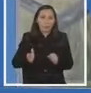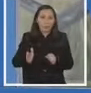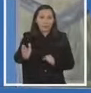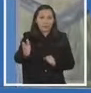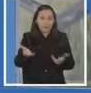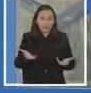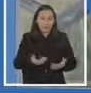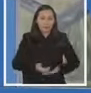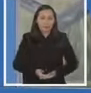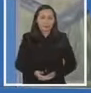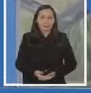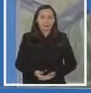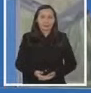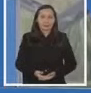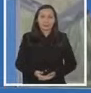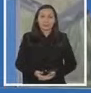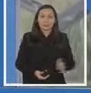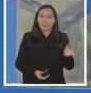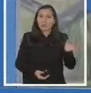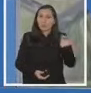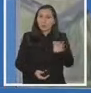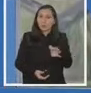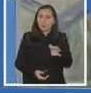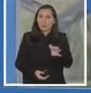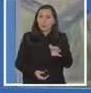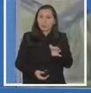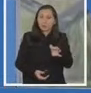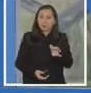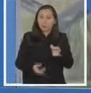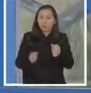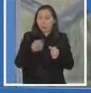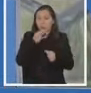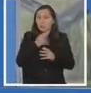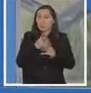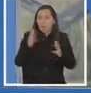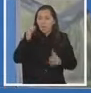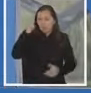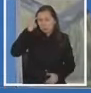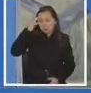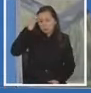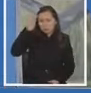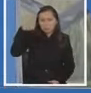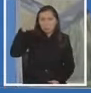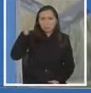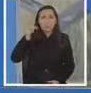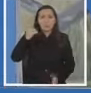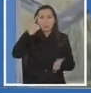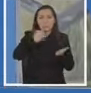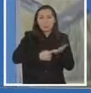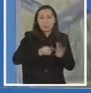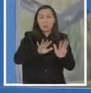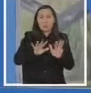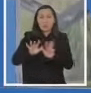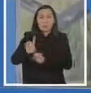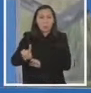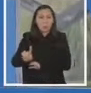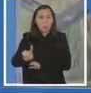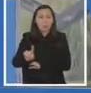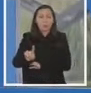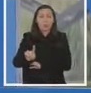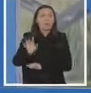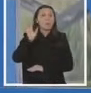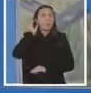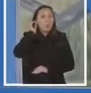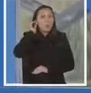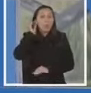Se lo dijo yo me atrevo a decir, gran pensador, en 1991, que